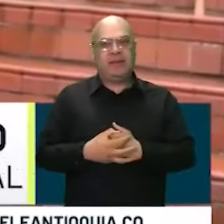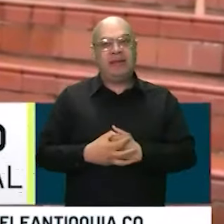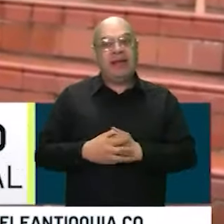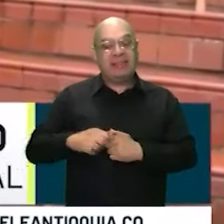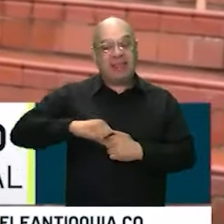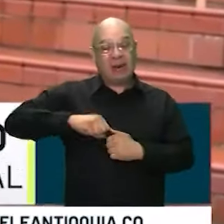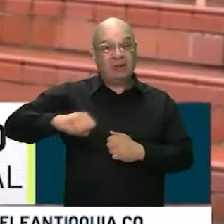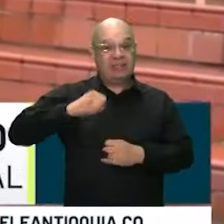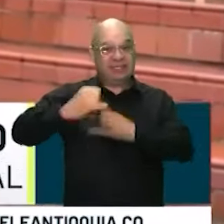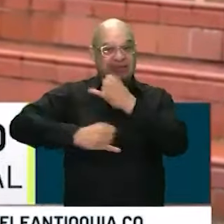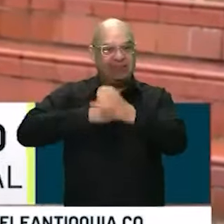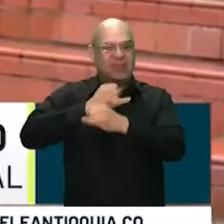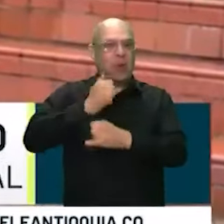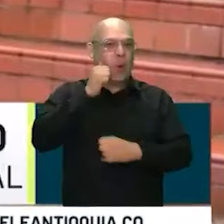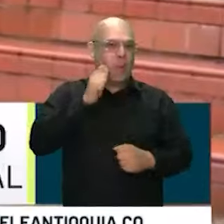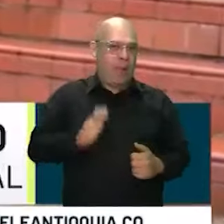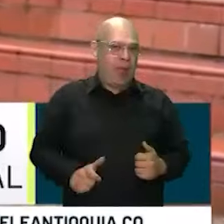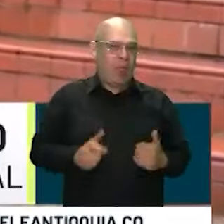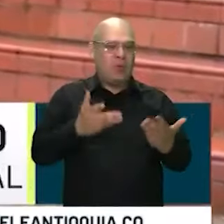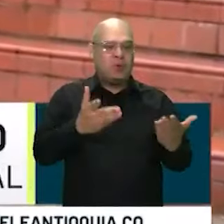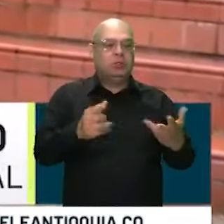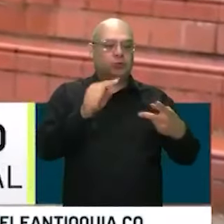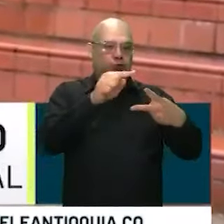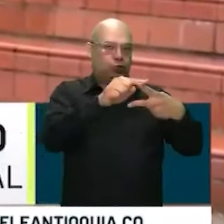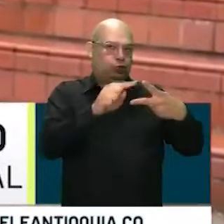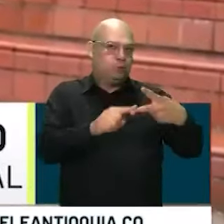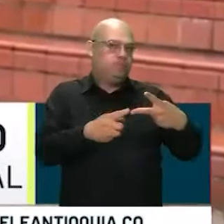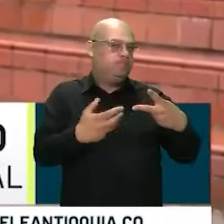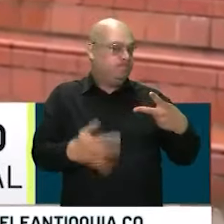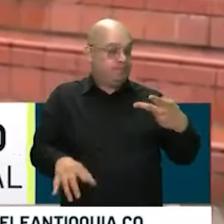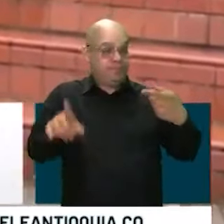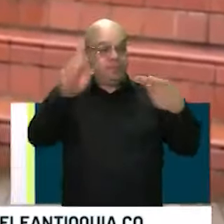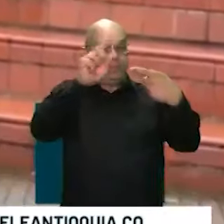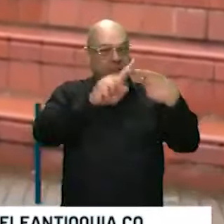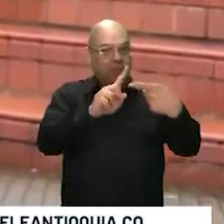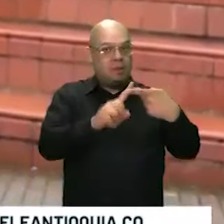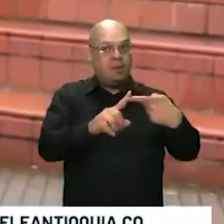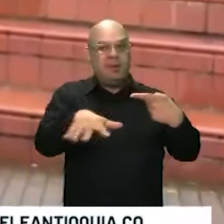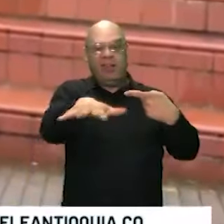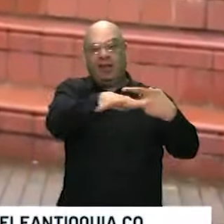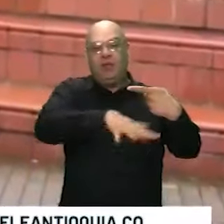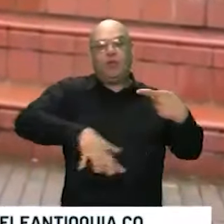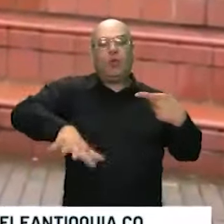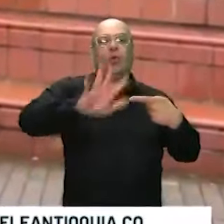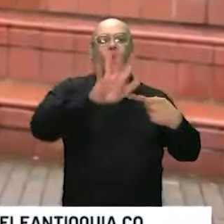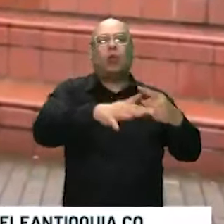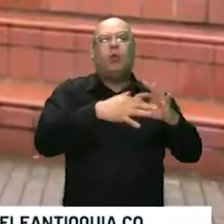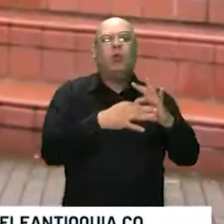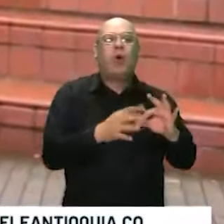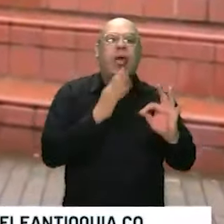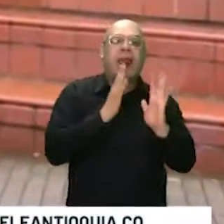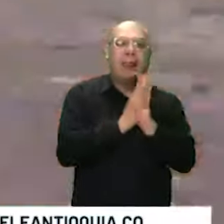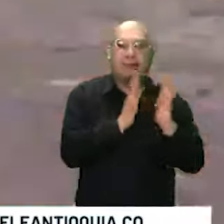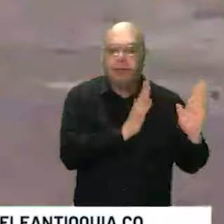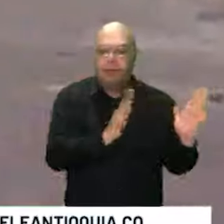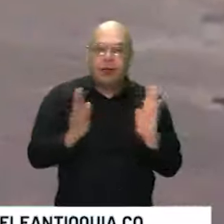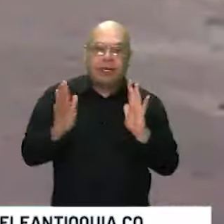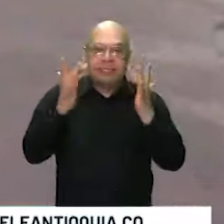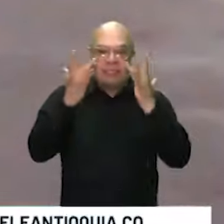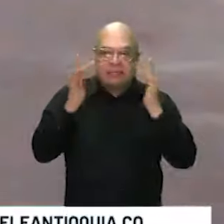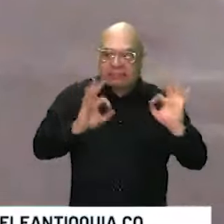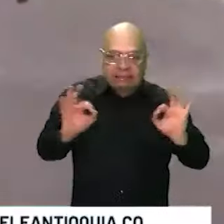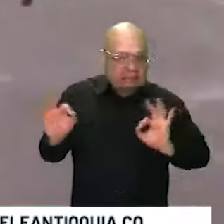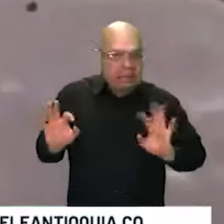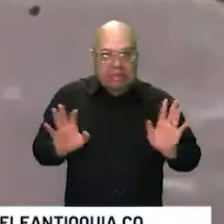humanitario por dos características especiales. Primero, porque era un área preparada, cuando se dice preparada es que ya está todo previsto.